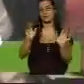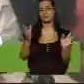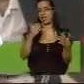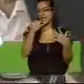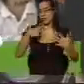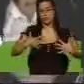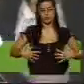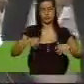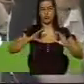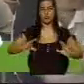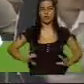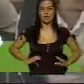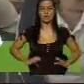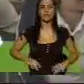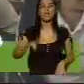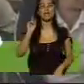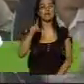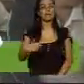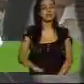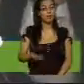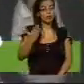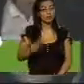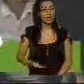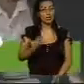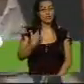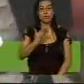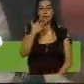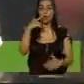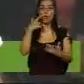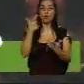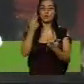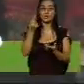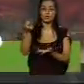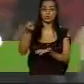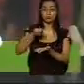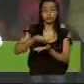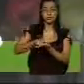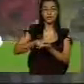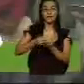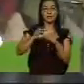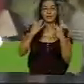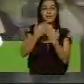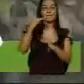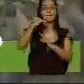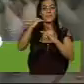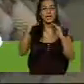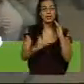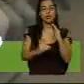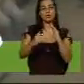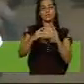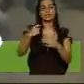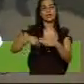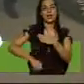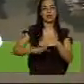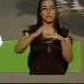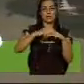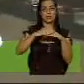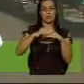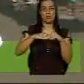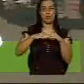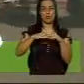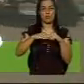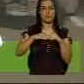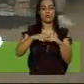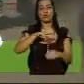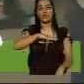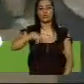Entonces nosotros, y hay un requisito fundamental, y es que el ingreso familiar sea menor al salario mínimo. ¿Dónde